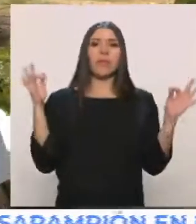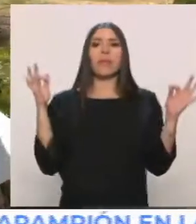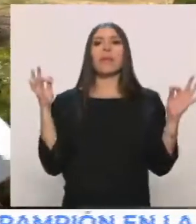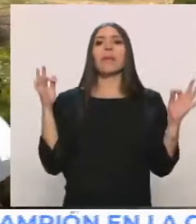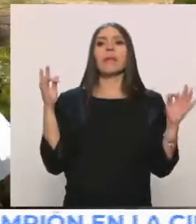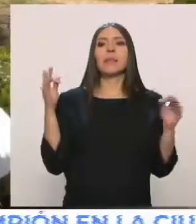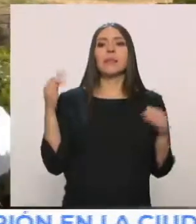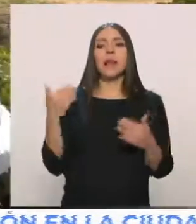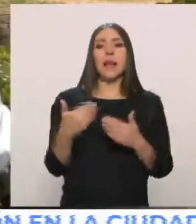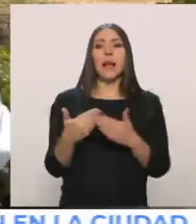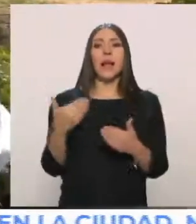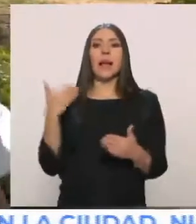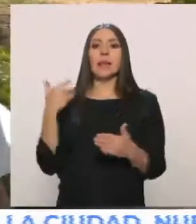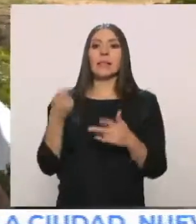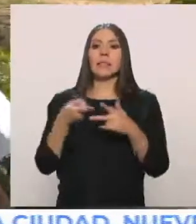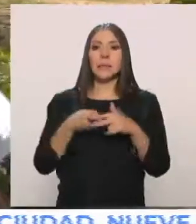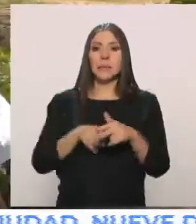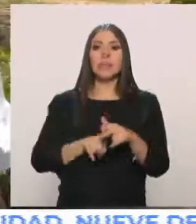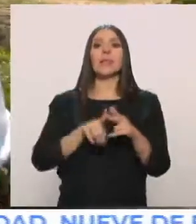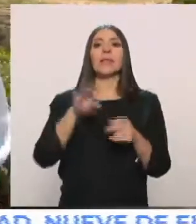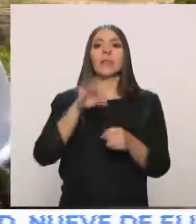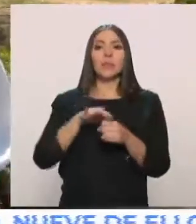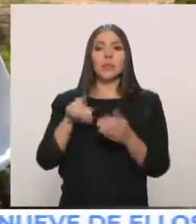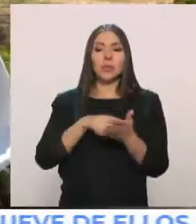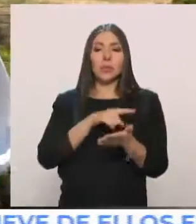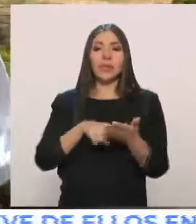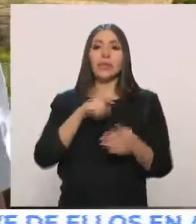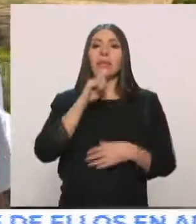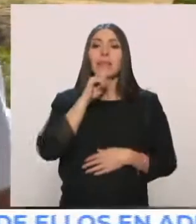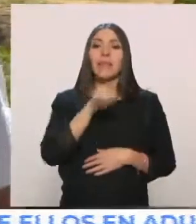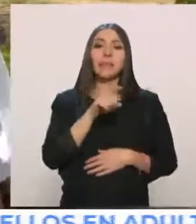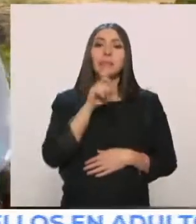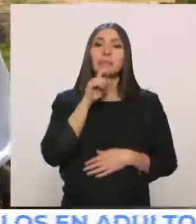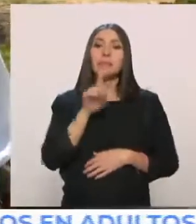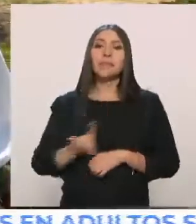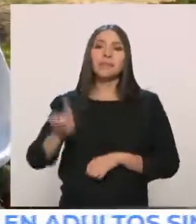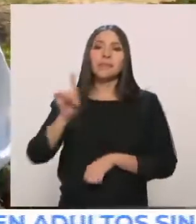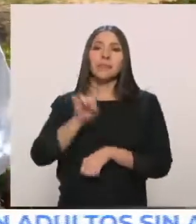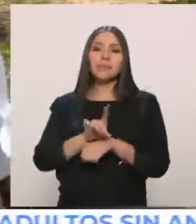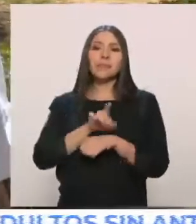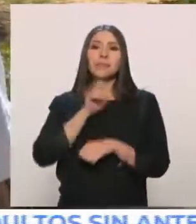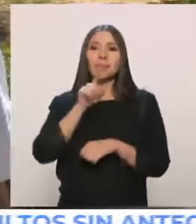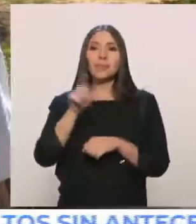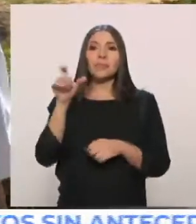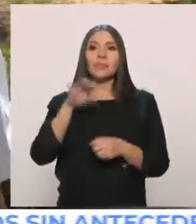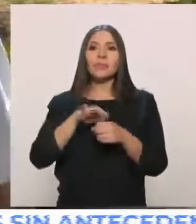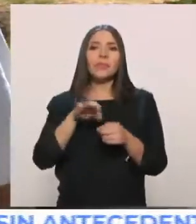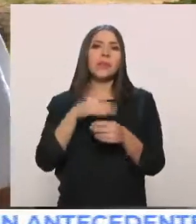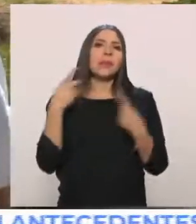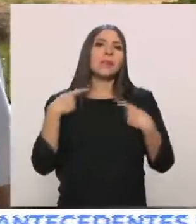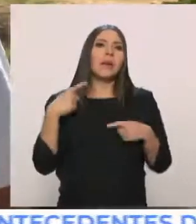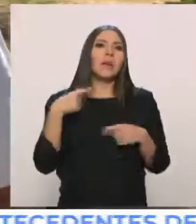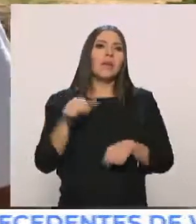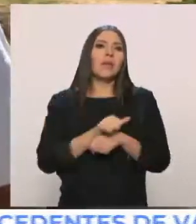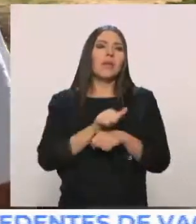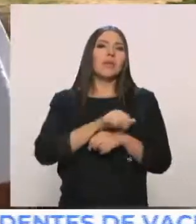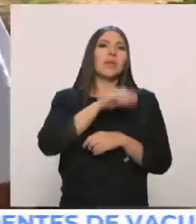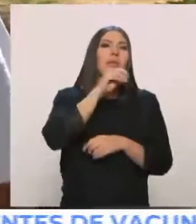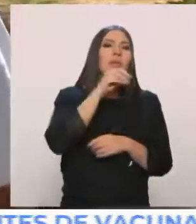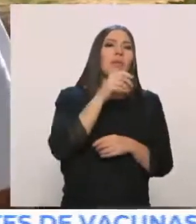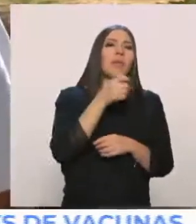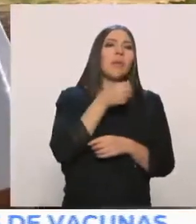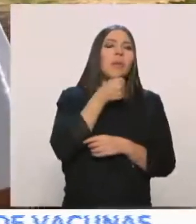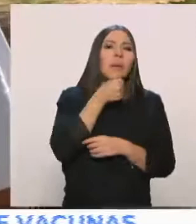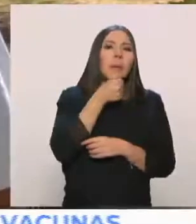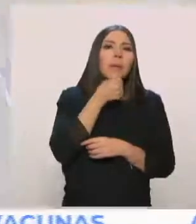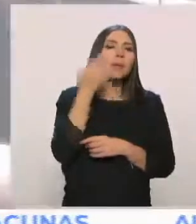la jornada. Y pues del mismo día de la jornada, a lo mejor con perifoneo o con otro tipo de llamados, porque pues la verdad sí